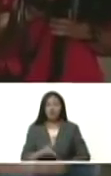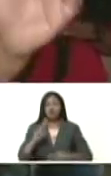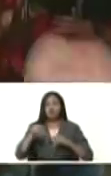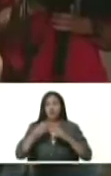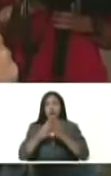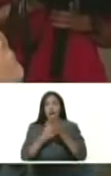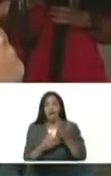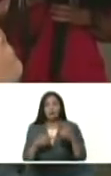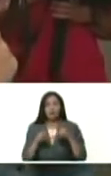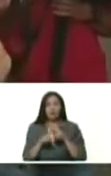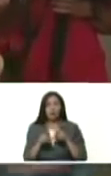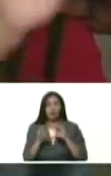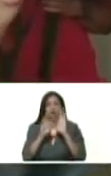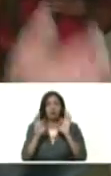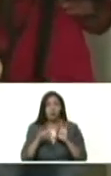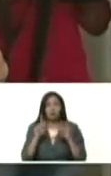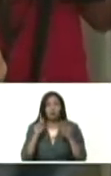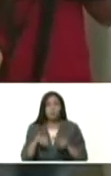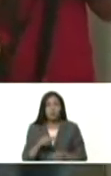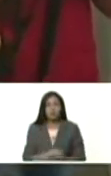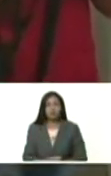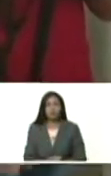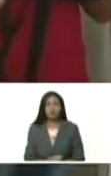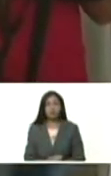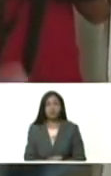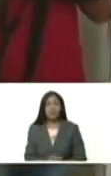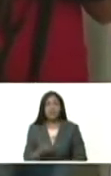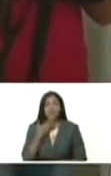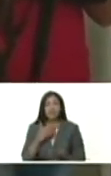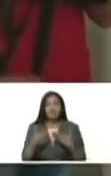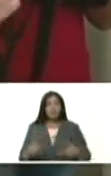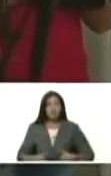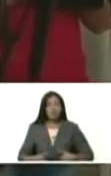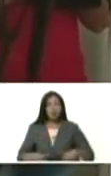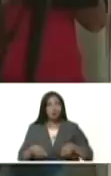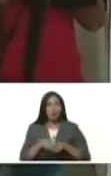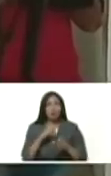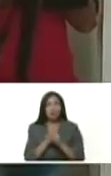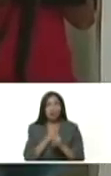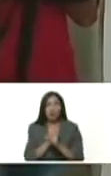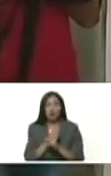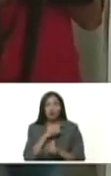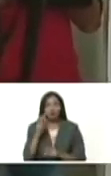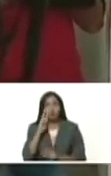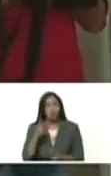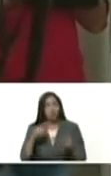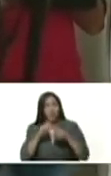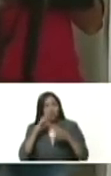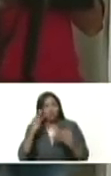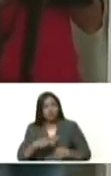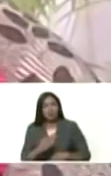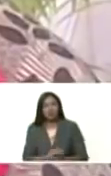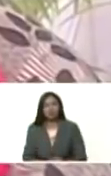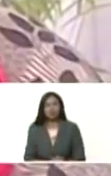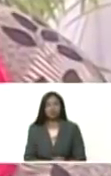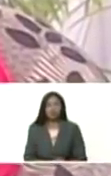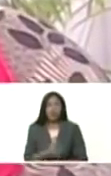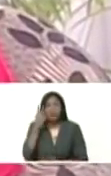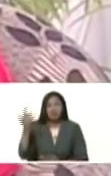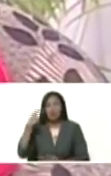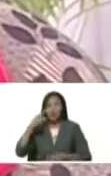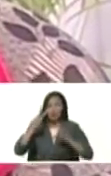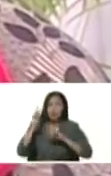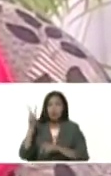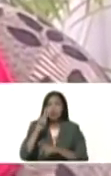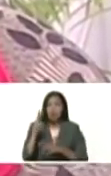país había hecho tanta vivienda y bueno, gracias a su esfuerzo, gracias a su trabajo, hoy en día podemos ver que es una realidad. El milagro venezolano,